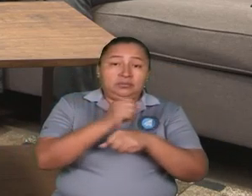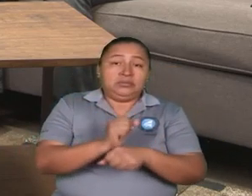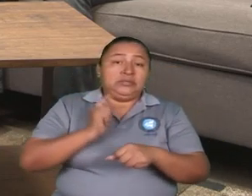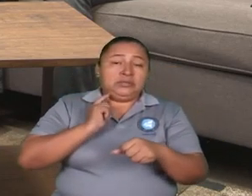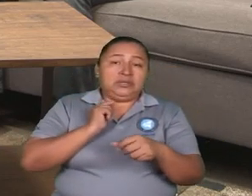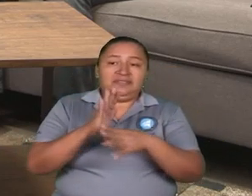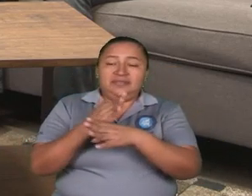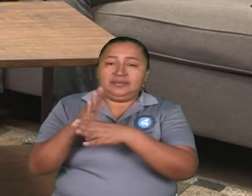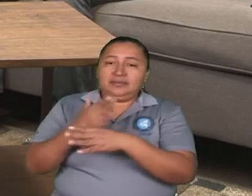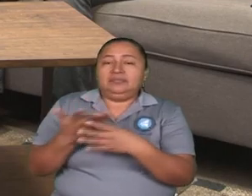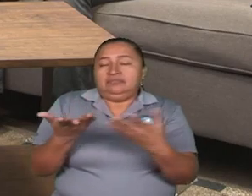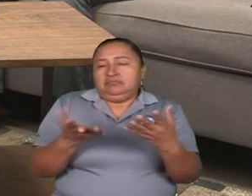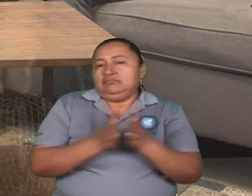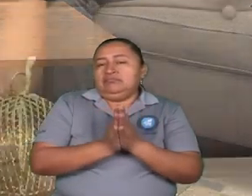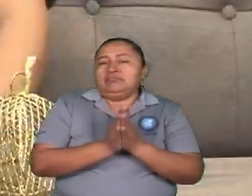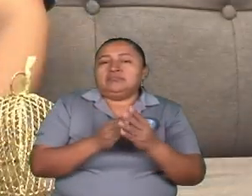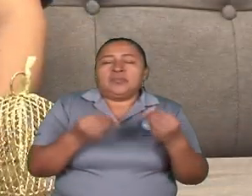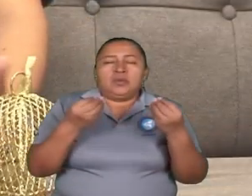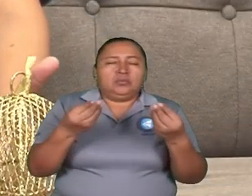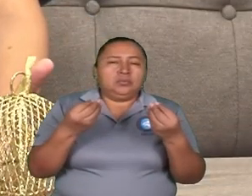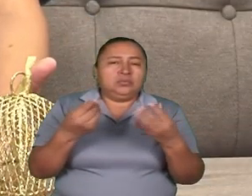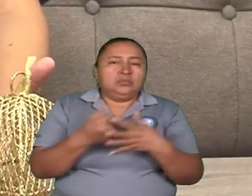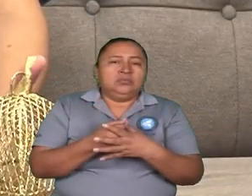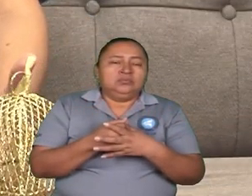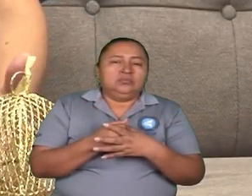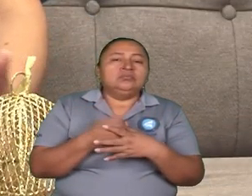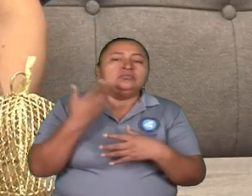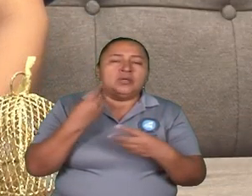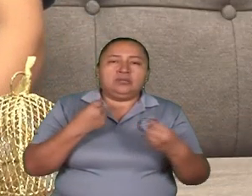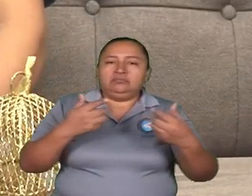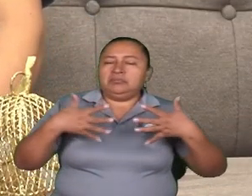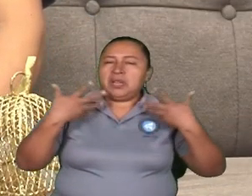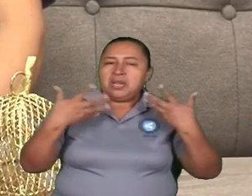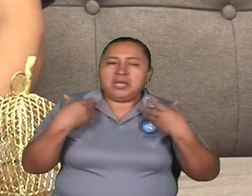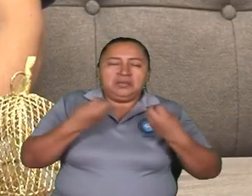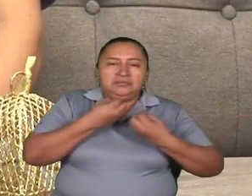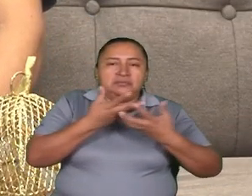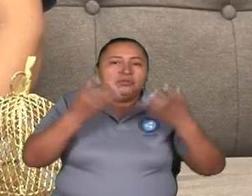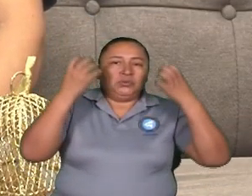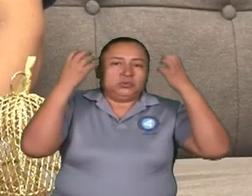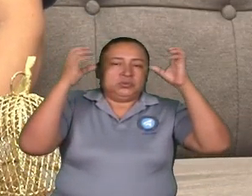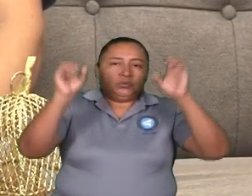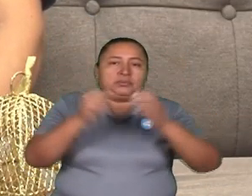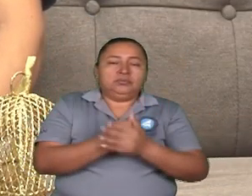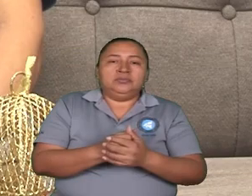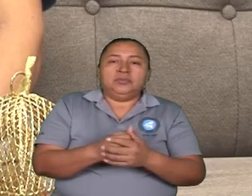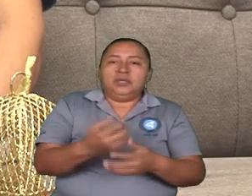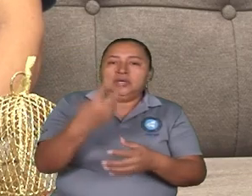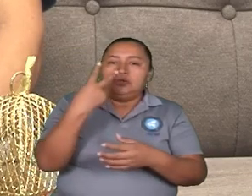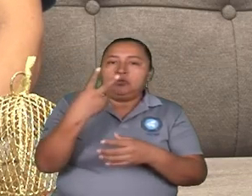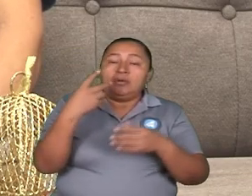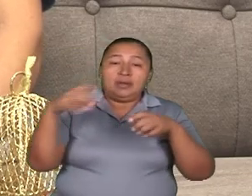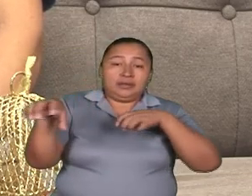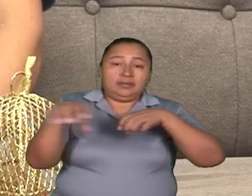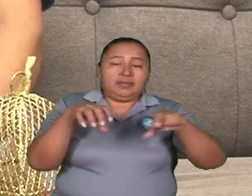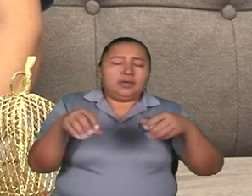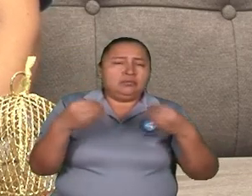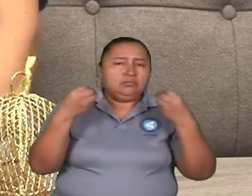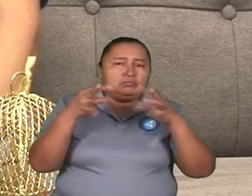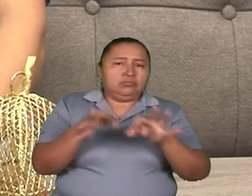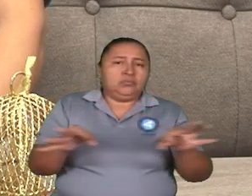vez en vez se le miraba un poquito, bueno, hay bastantes países presentes. Vamos a ver cómo responde la audiencia nicaragüense, sí. Cómo responden los residentes de otros